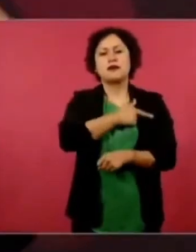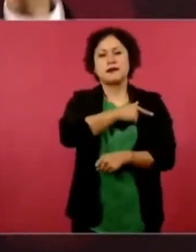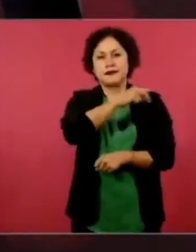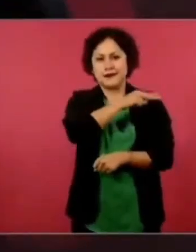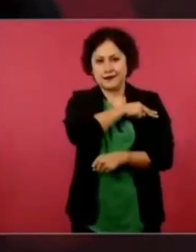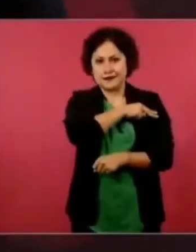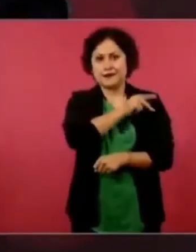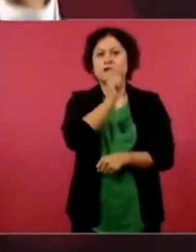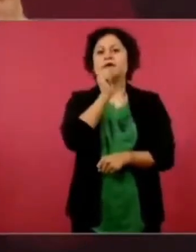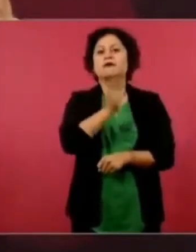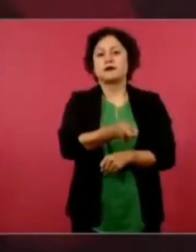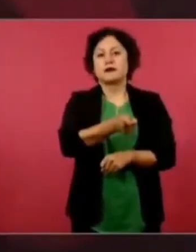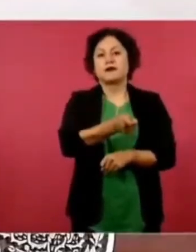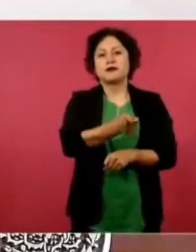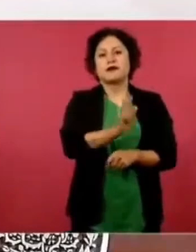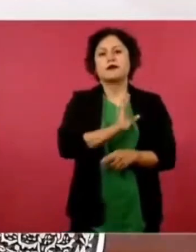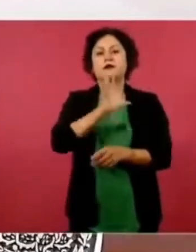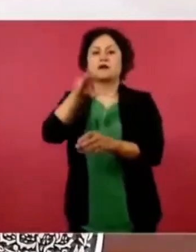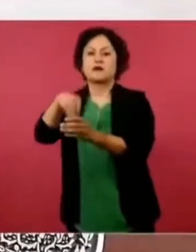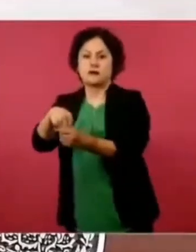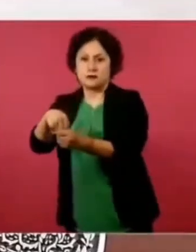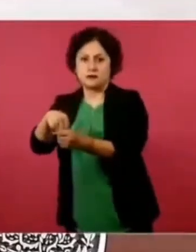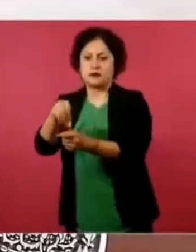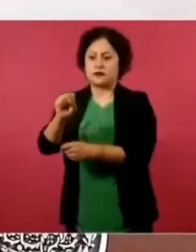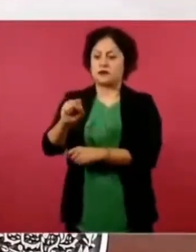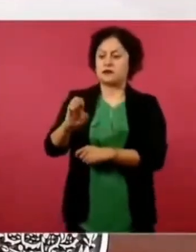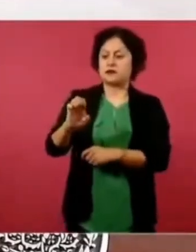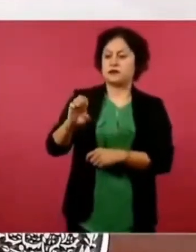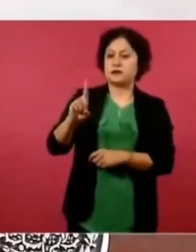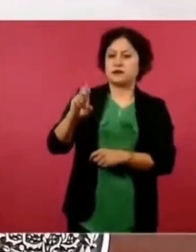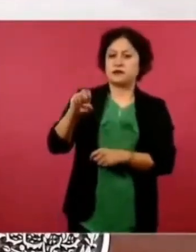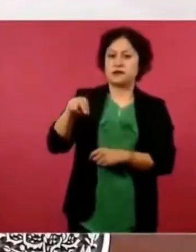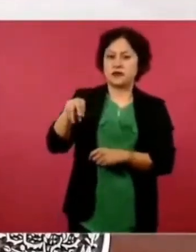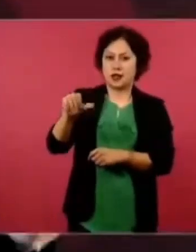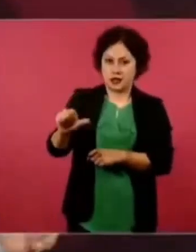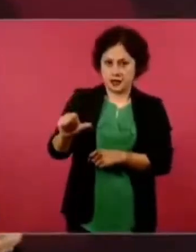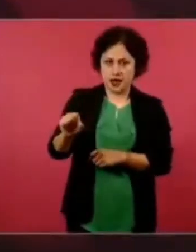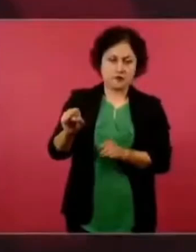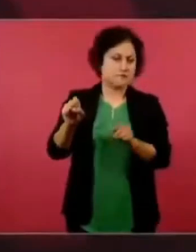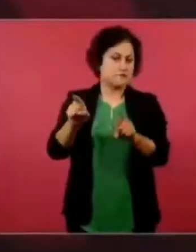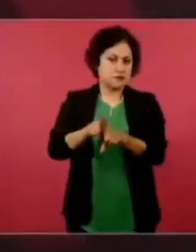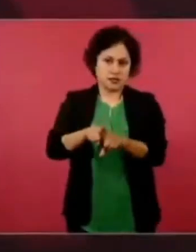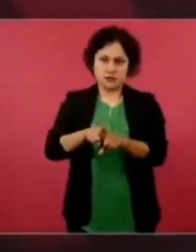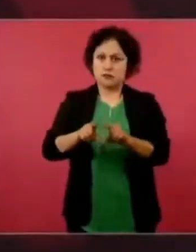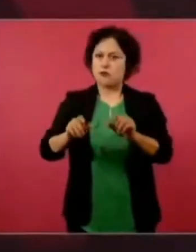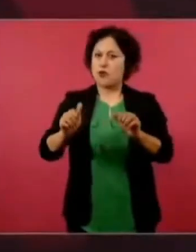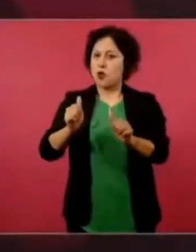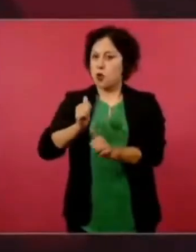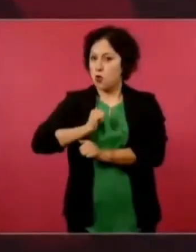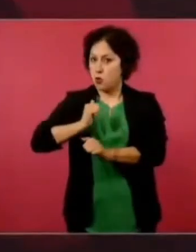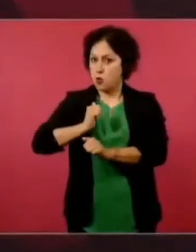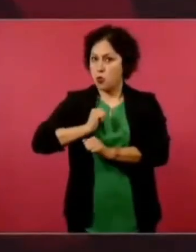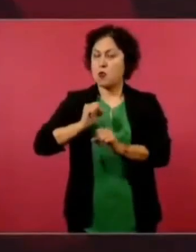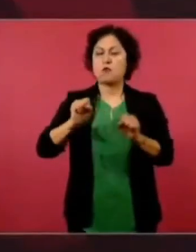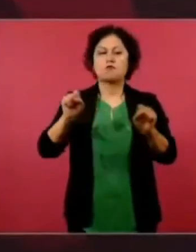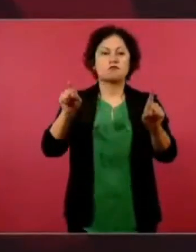pase a formar parte de la Secretaría de Defensa, como el Ejército, como la Fuerza Aérea,